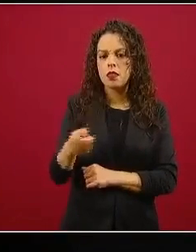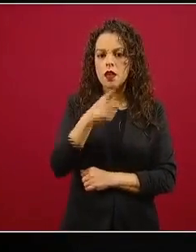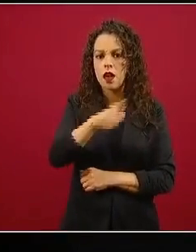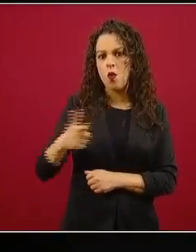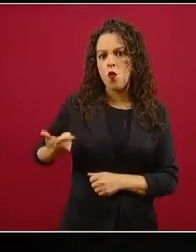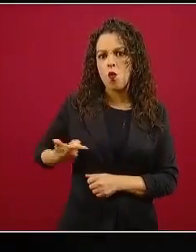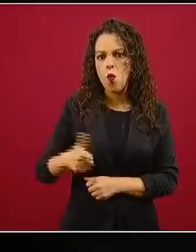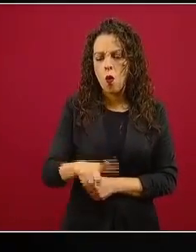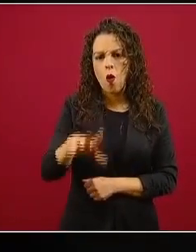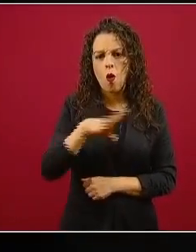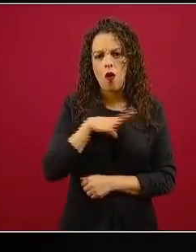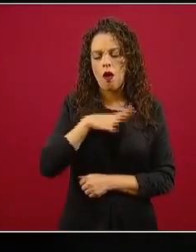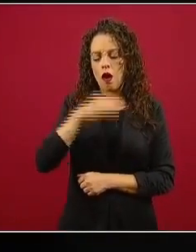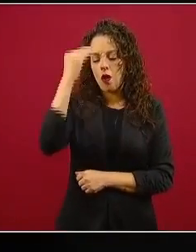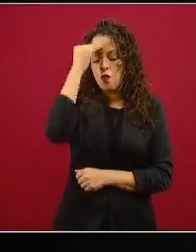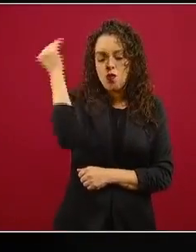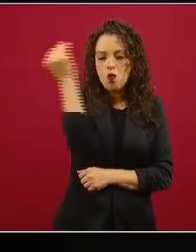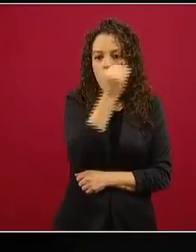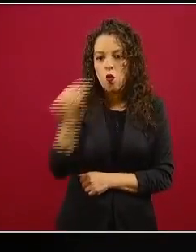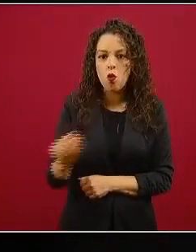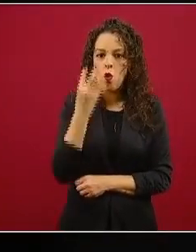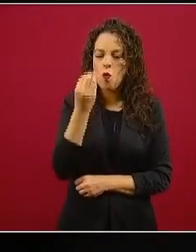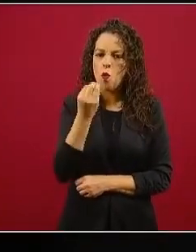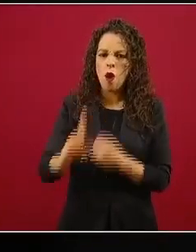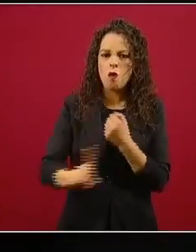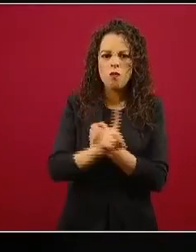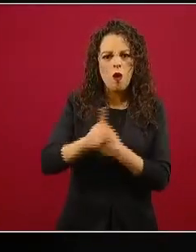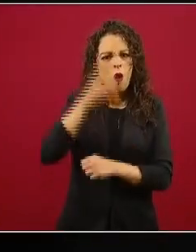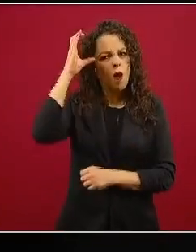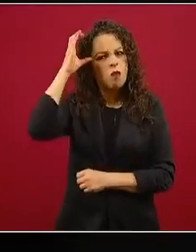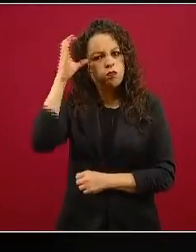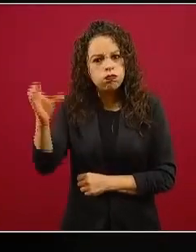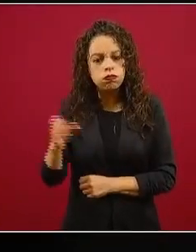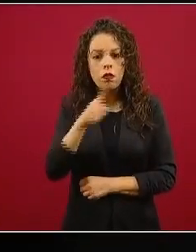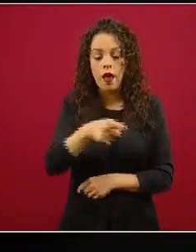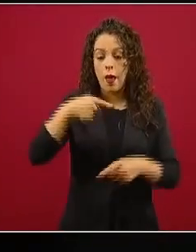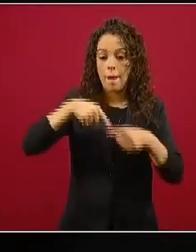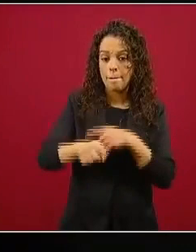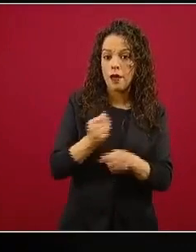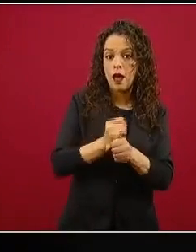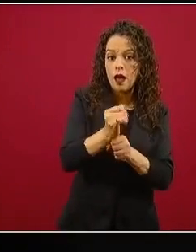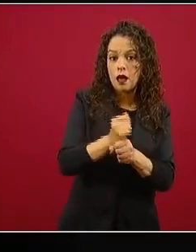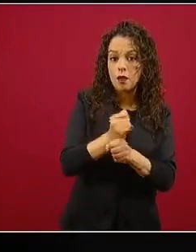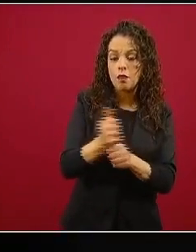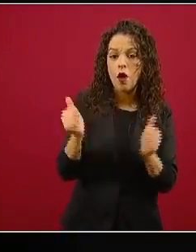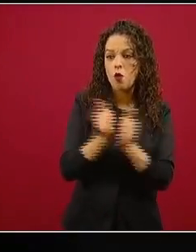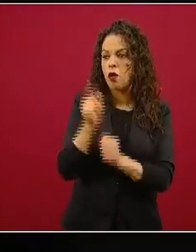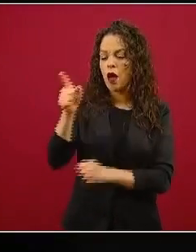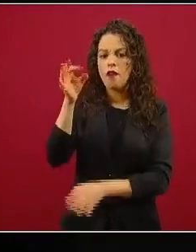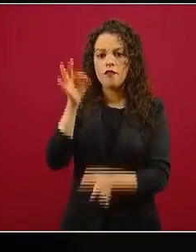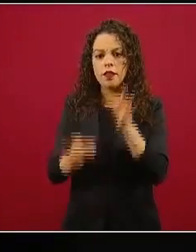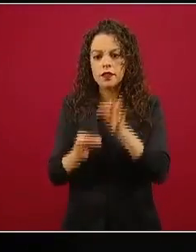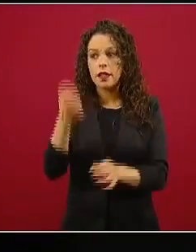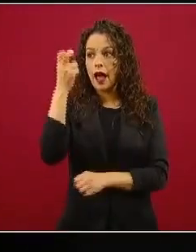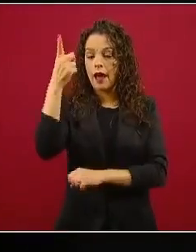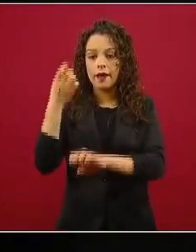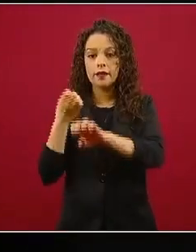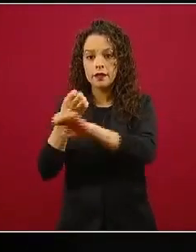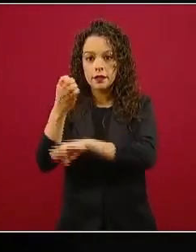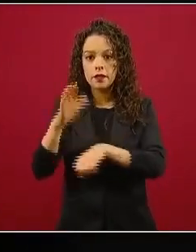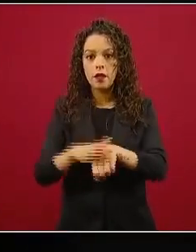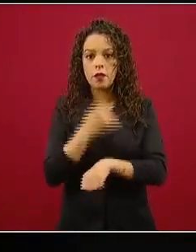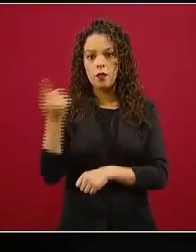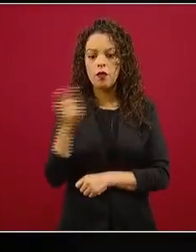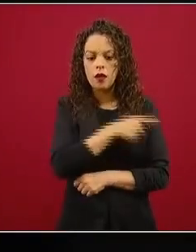de violencia y anunciaba una investigación en contra del fiscal del estado por el último operativo en el que fueron